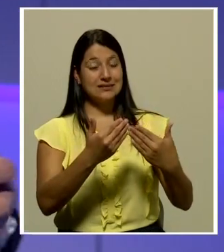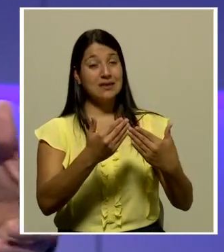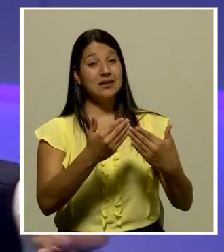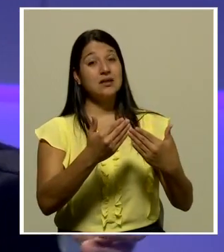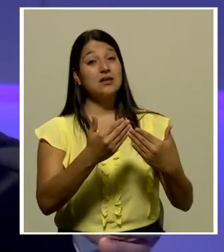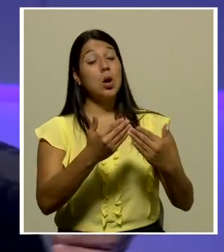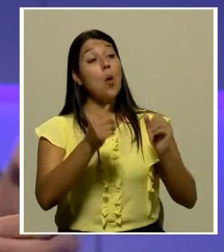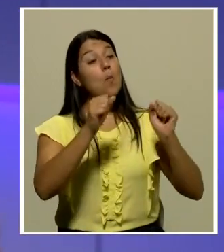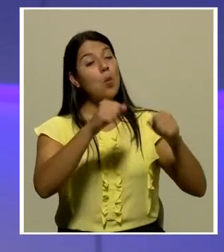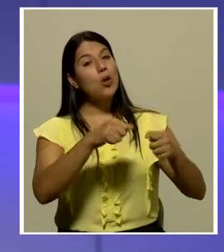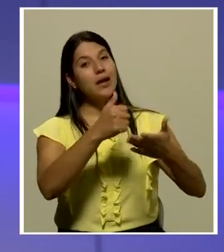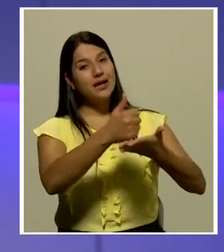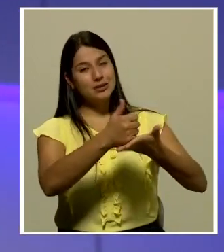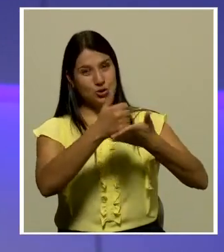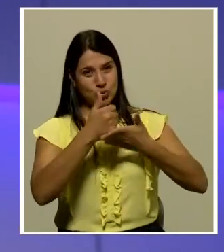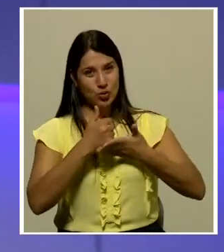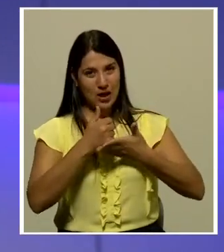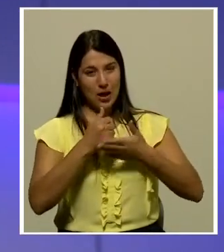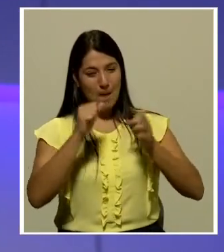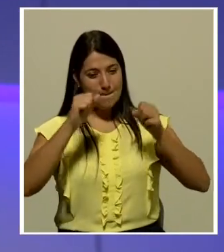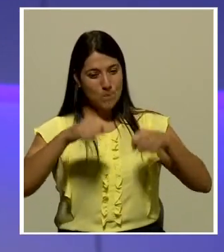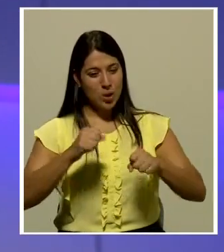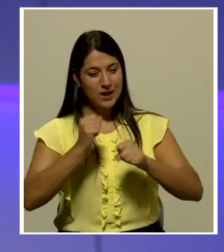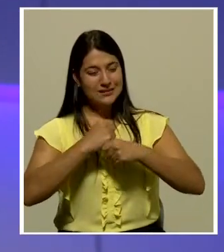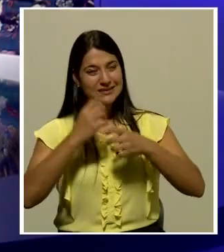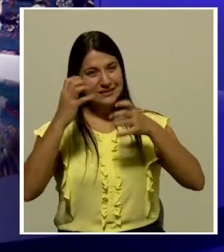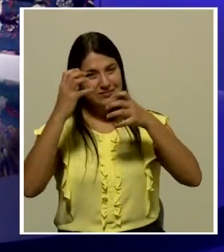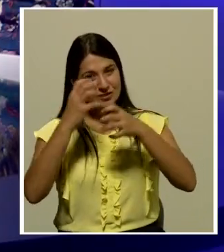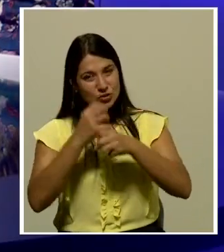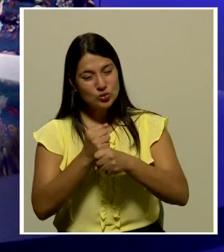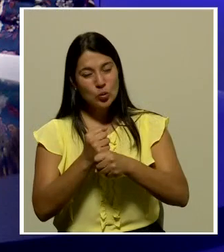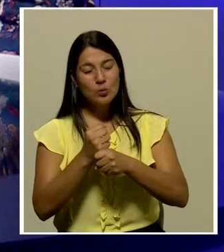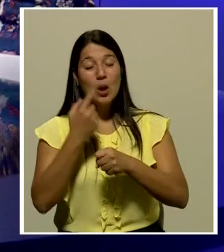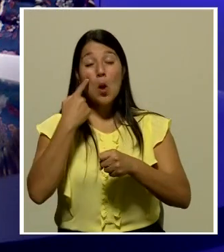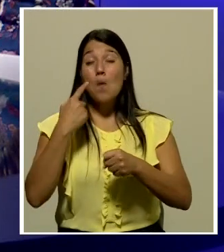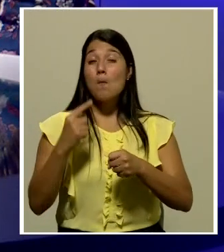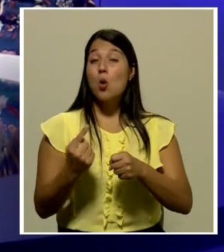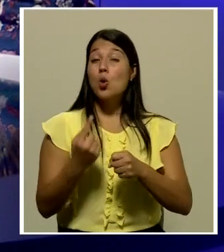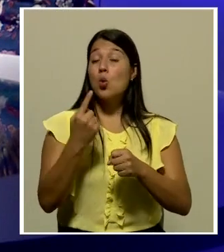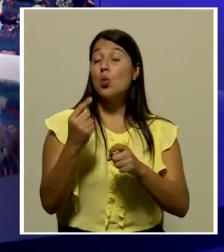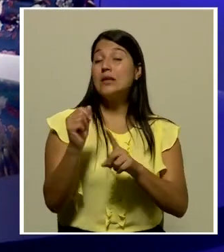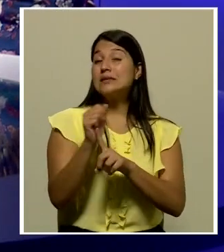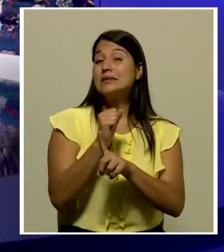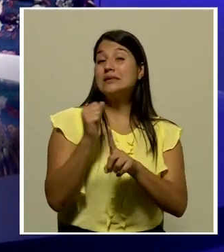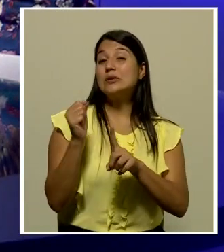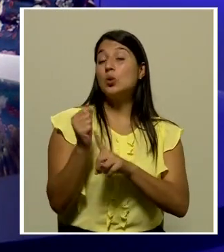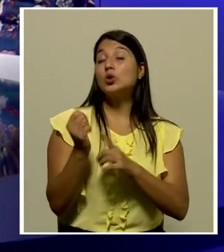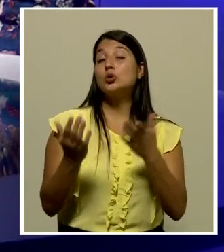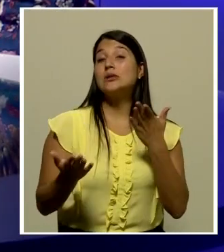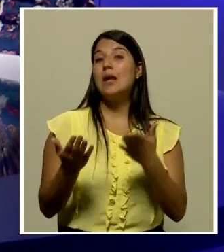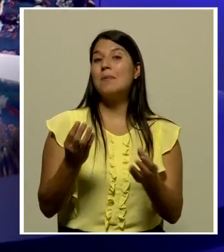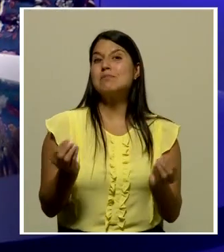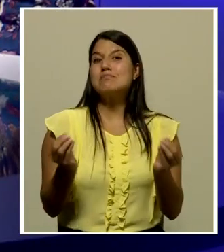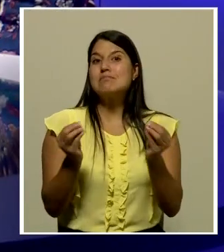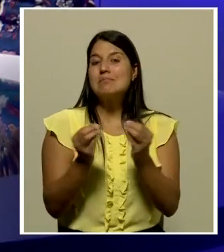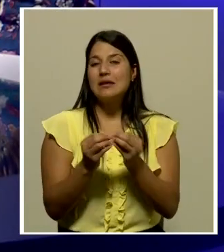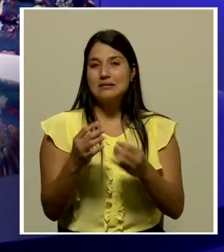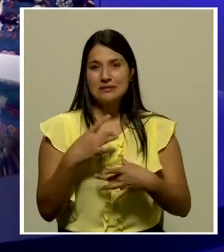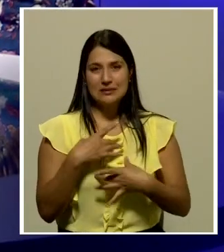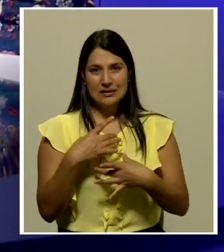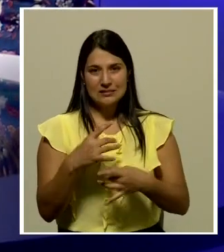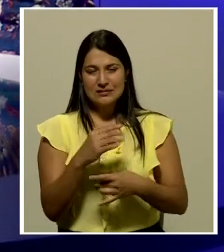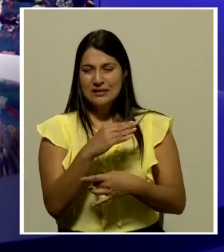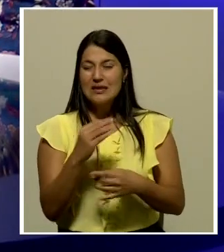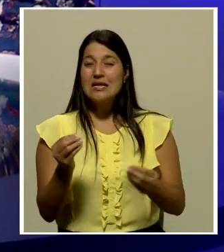Miranda, habernos ayudado a hacer un repaso por uno de los casos tal vez más apasionantes y